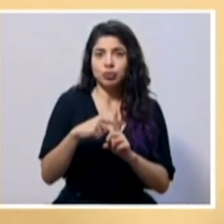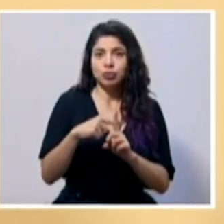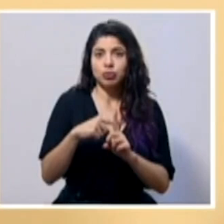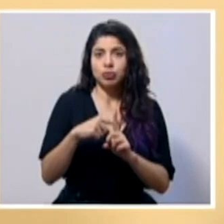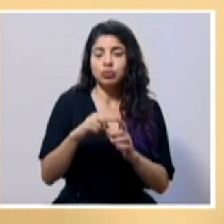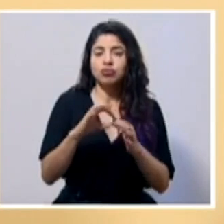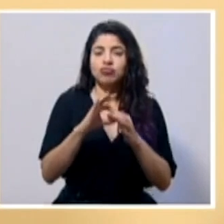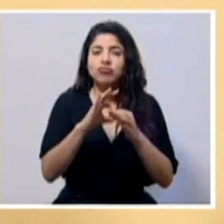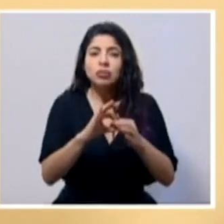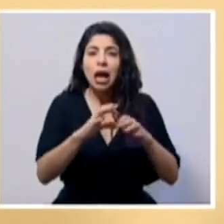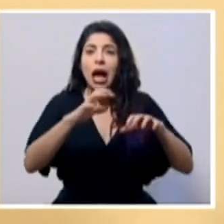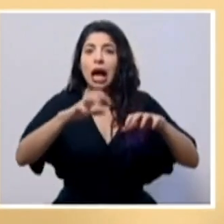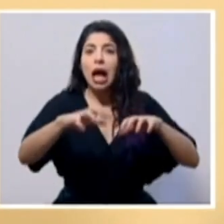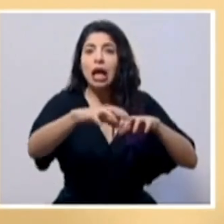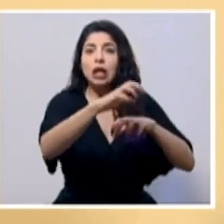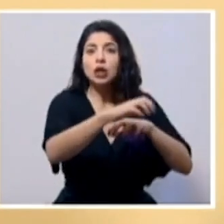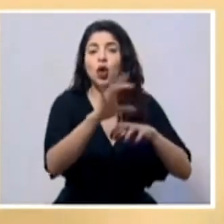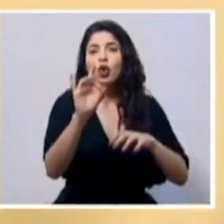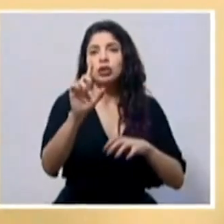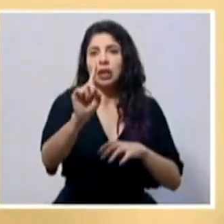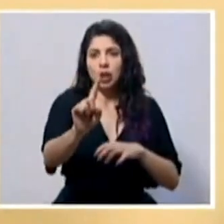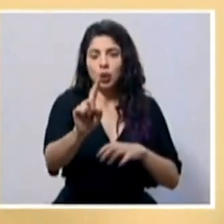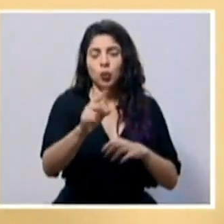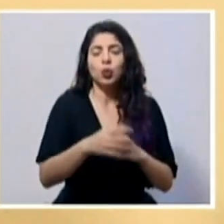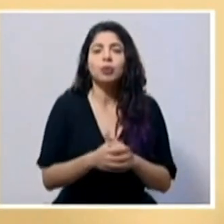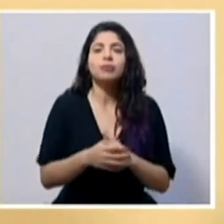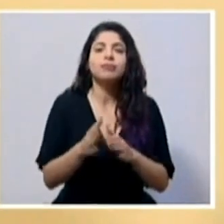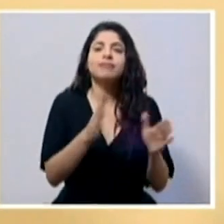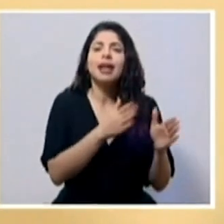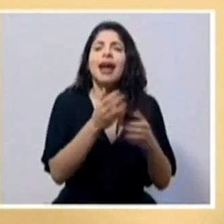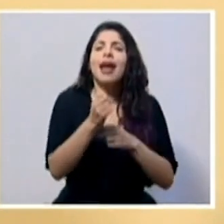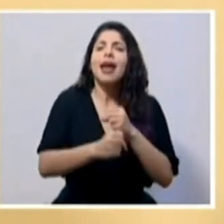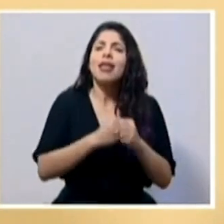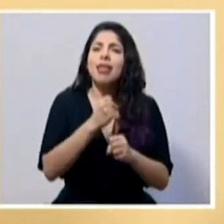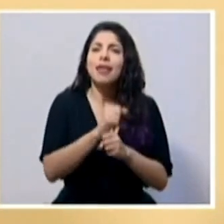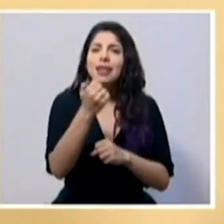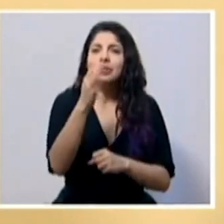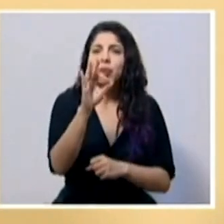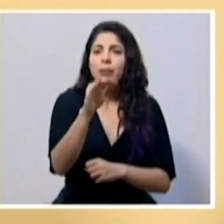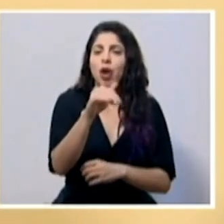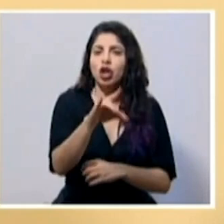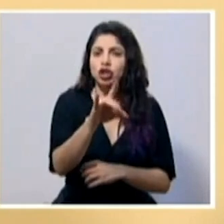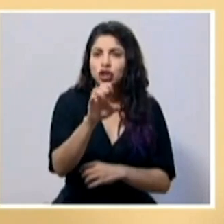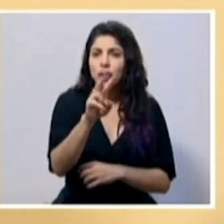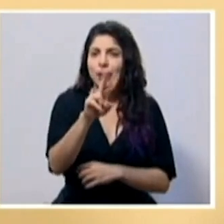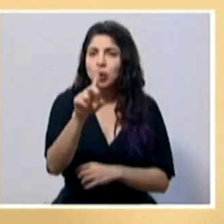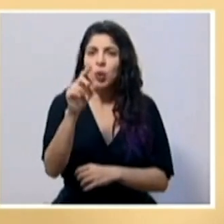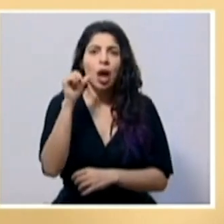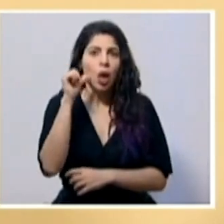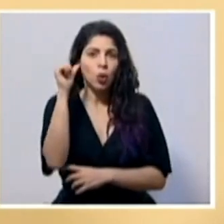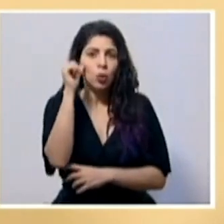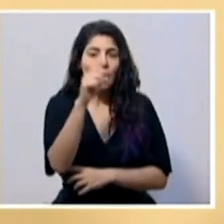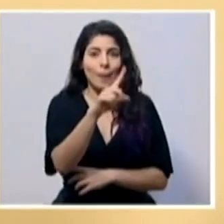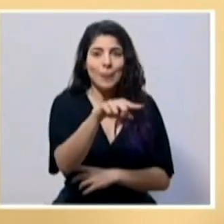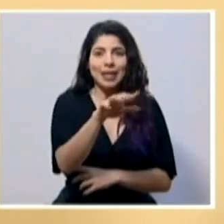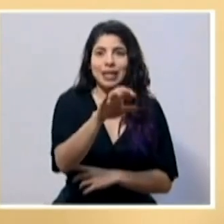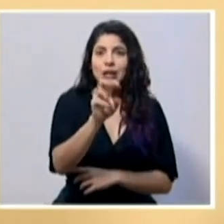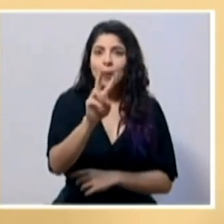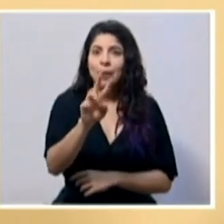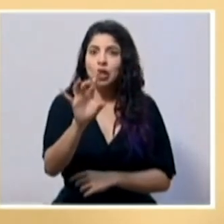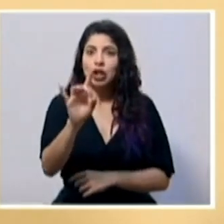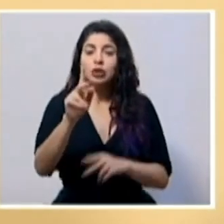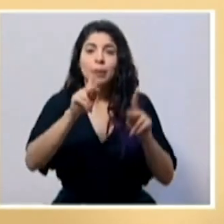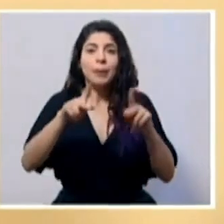en cuanto a la distribución por cantones, 81. Ahí por edad son 19.821 adultos y tenemos